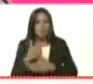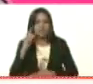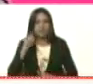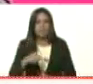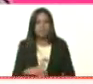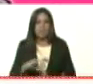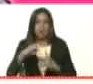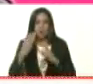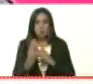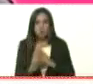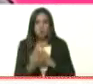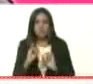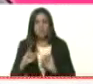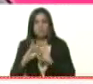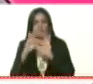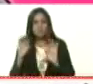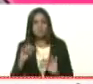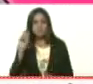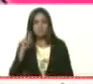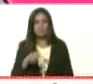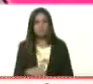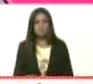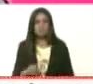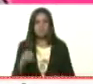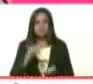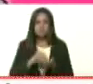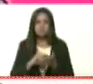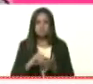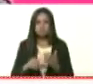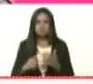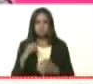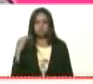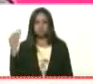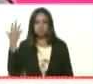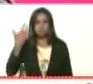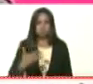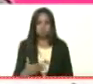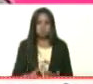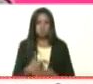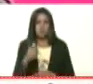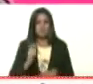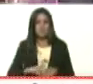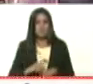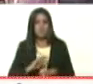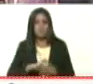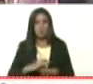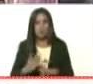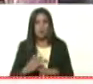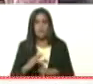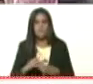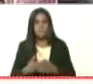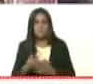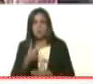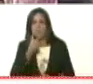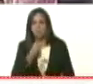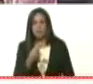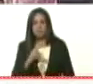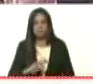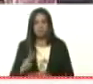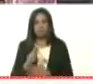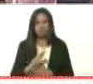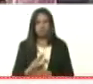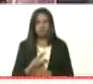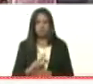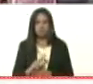una cultura rentista que se impuso durante décadas, porque era mucho más fácil utilizar